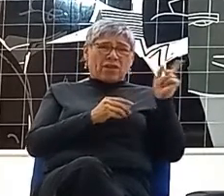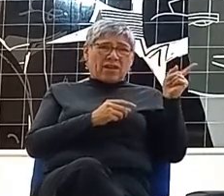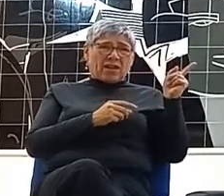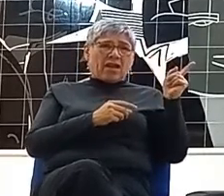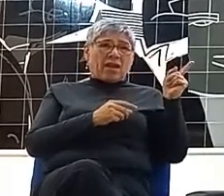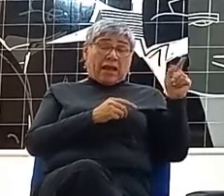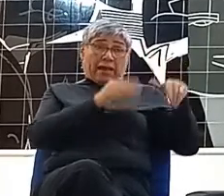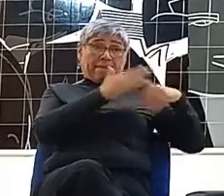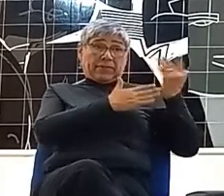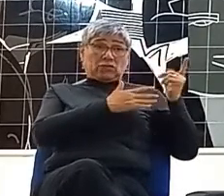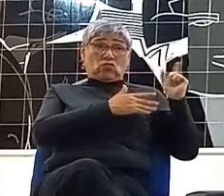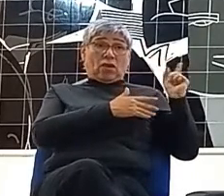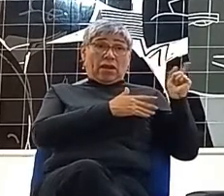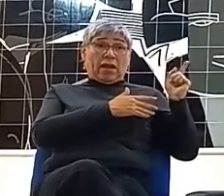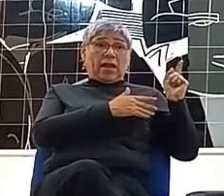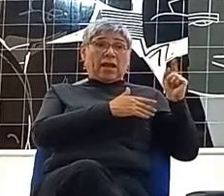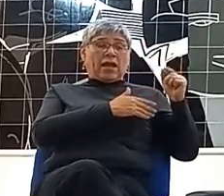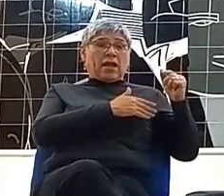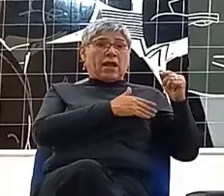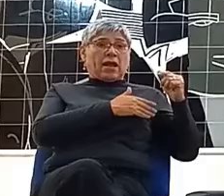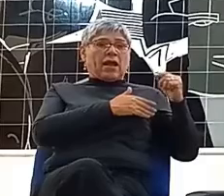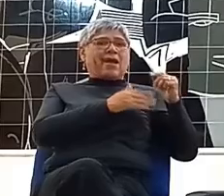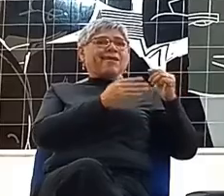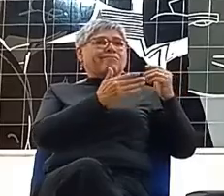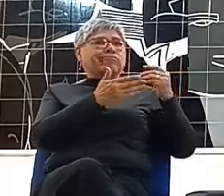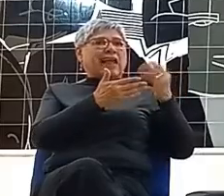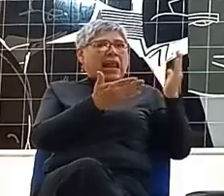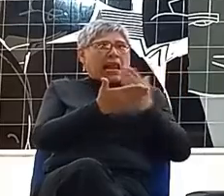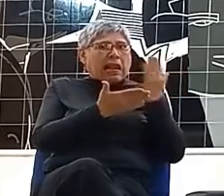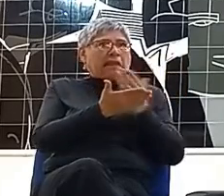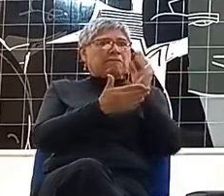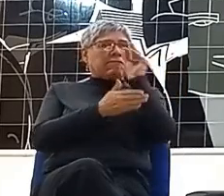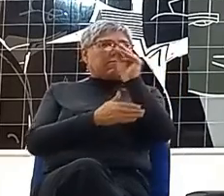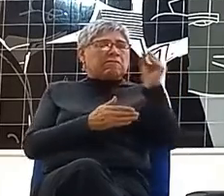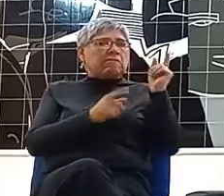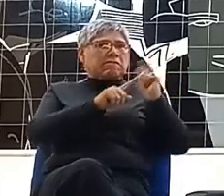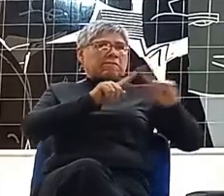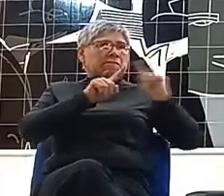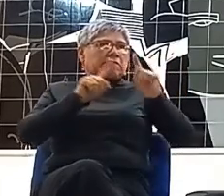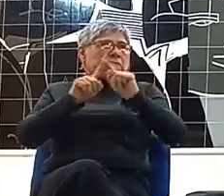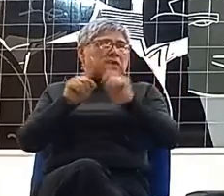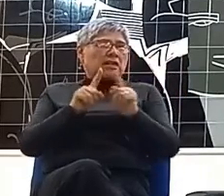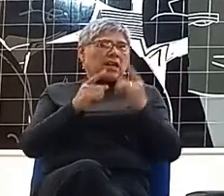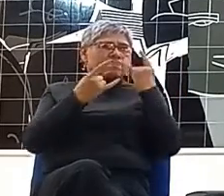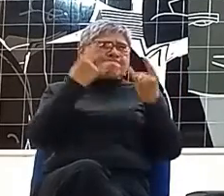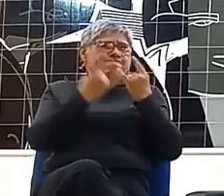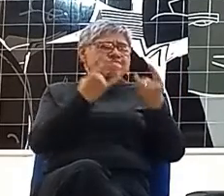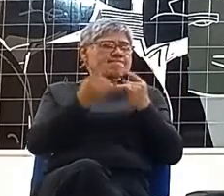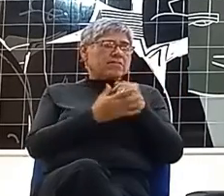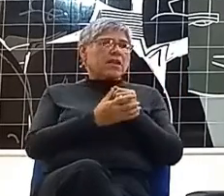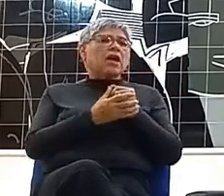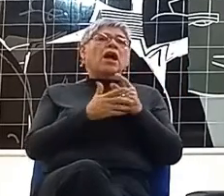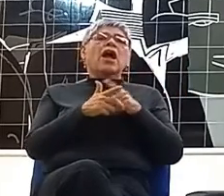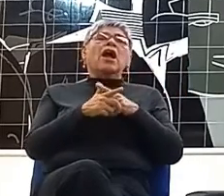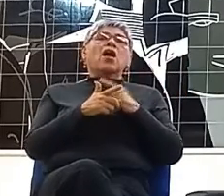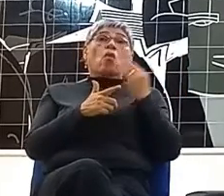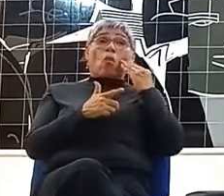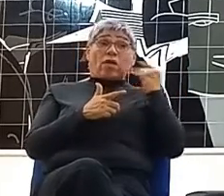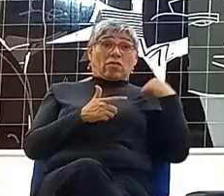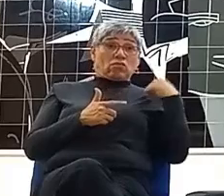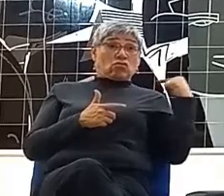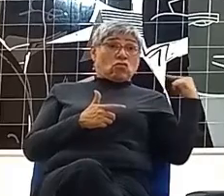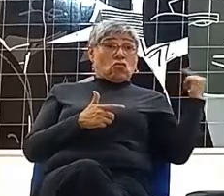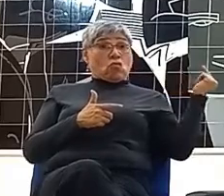a circular toda una serie de textos y una serie de intereses. Entonces, cuando yo